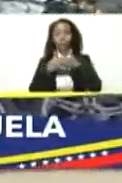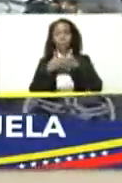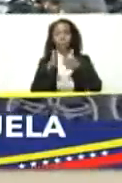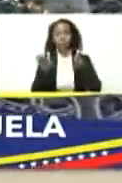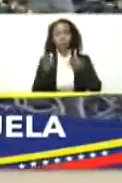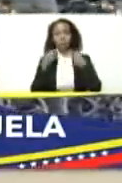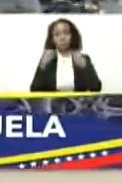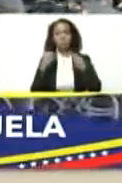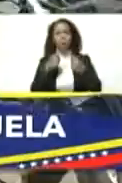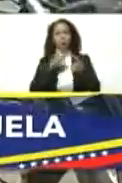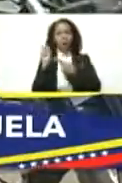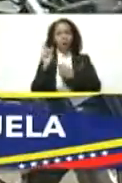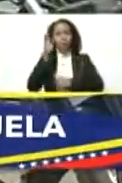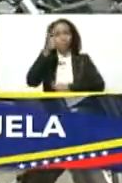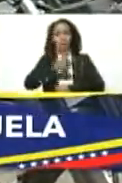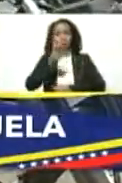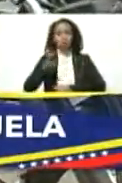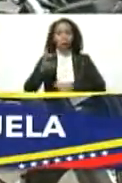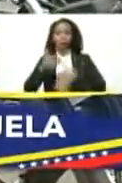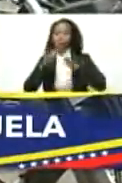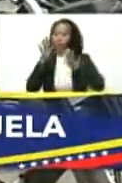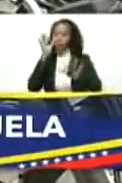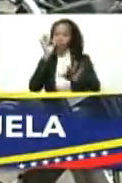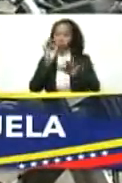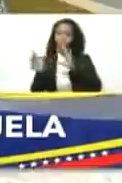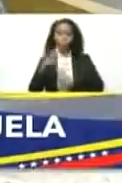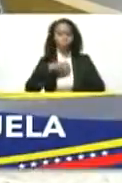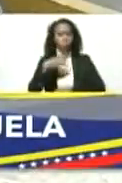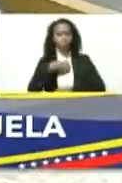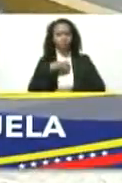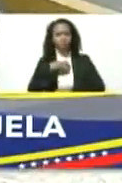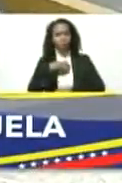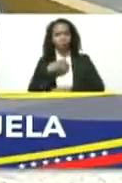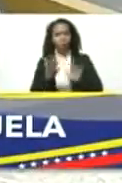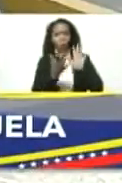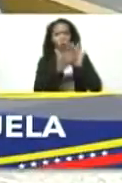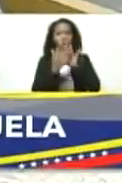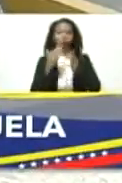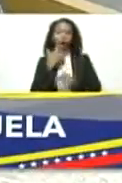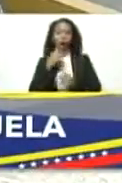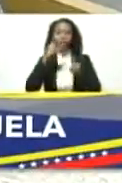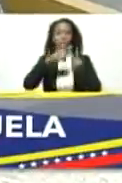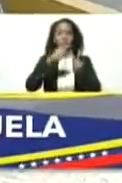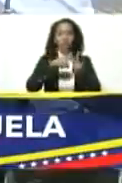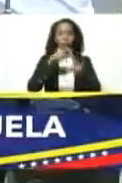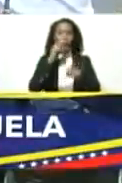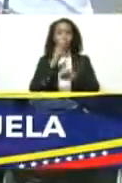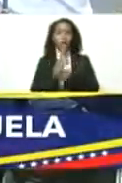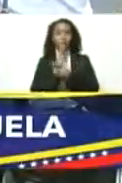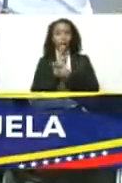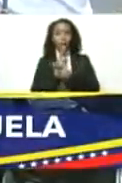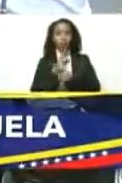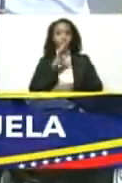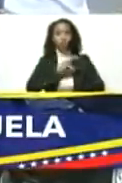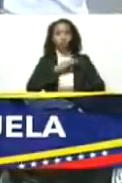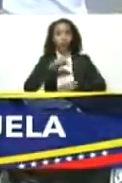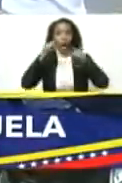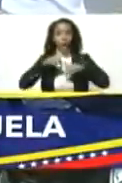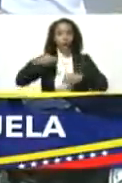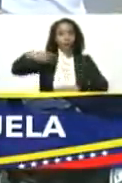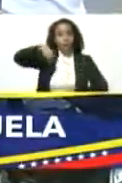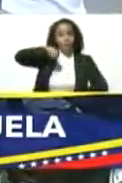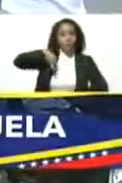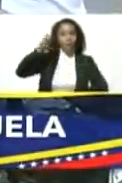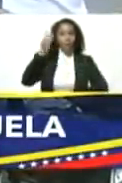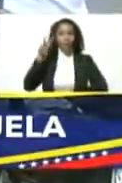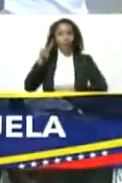que aquellas personas que de repente no han podido conectarse por BTV, por sus redes sociales, acá desde Plaza